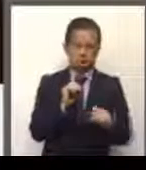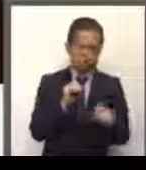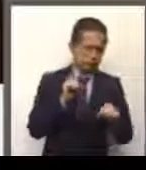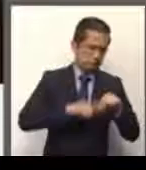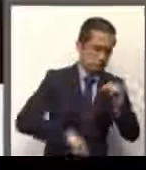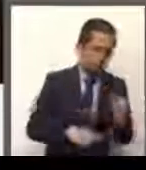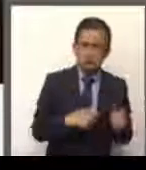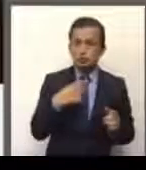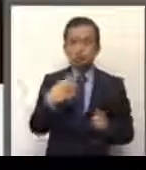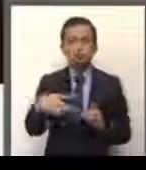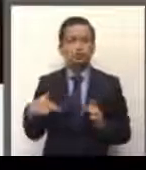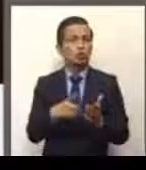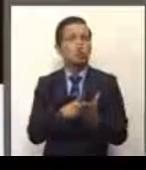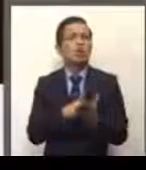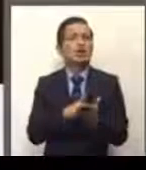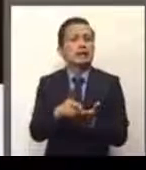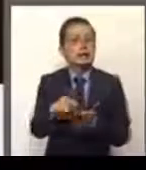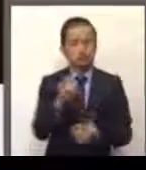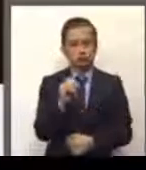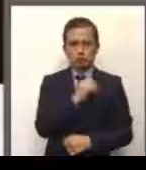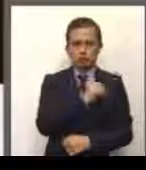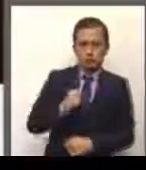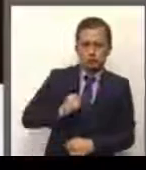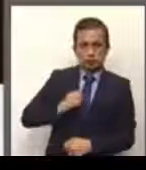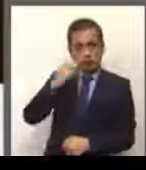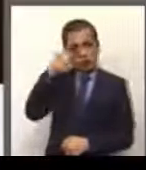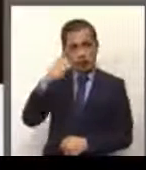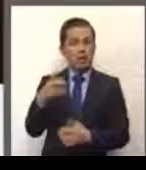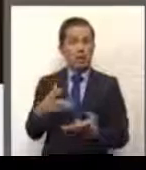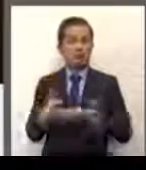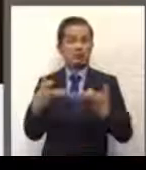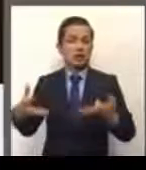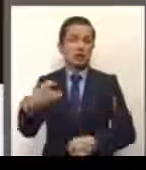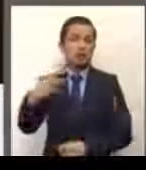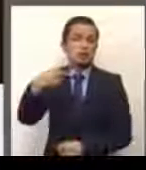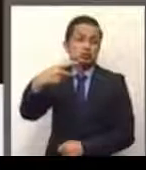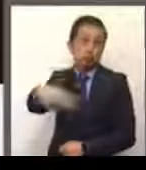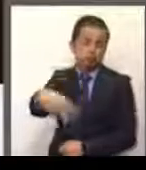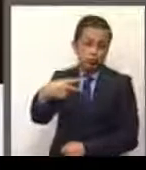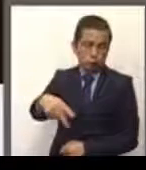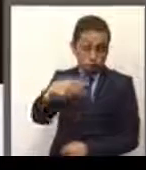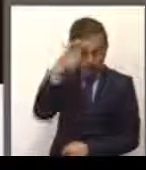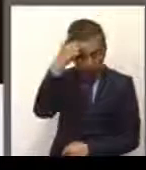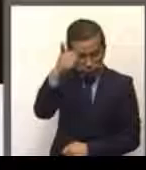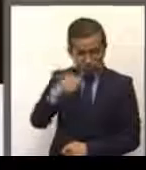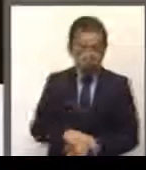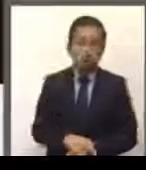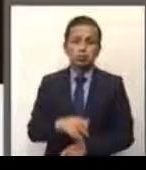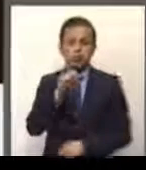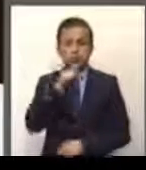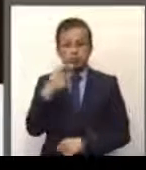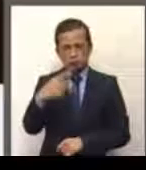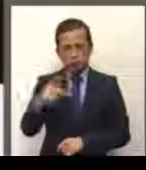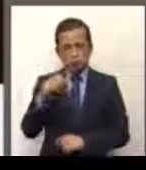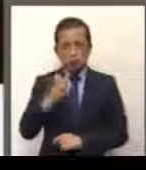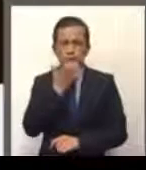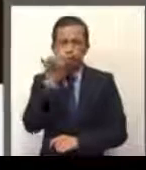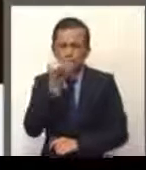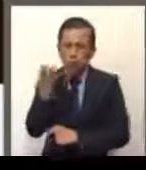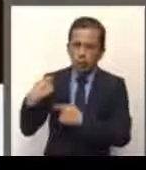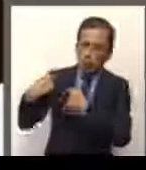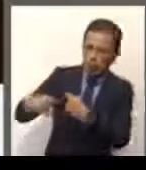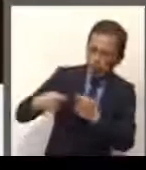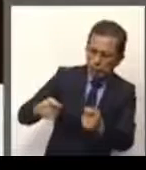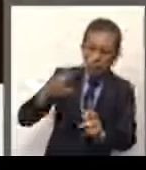derechos y obligaciones respecto de sus tierras y toda su cosmogonía, tradición, cultura y